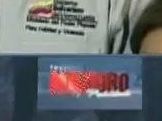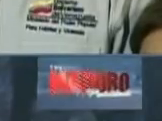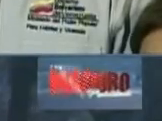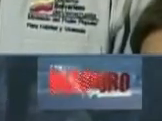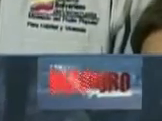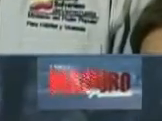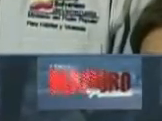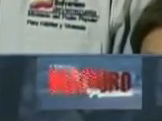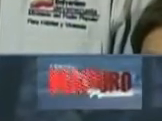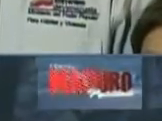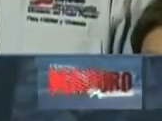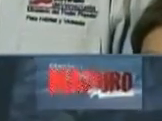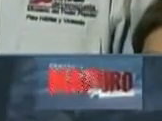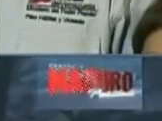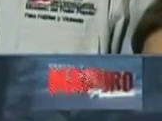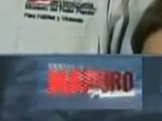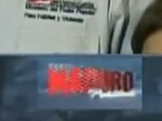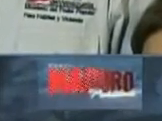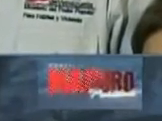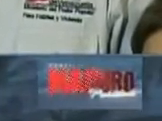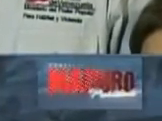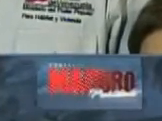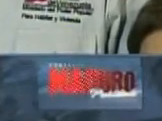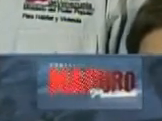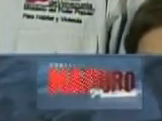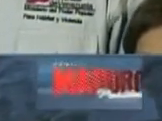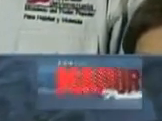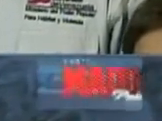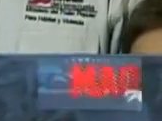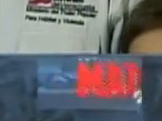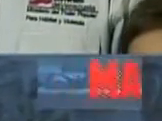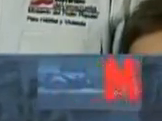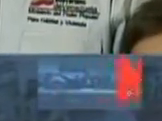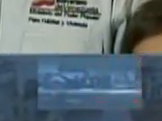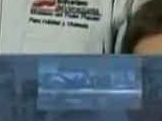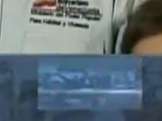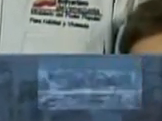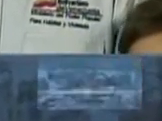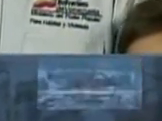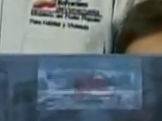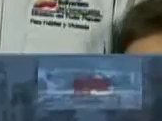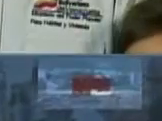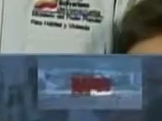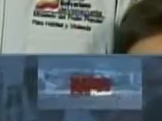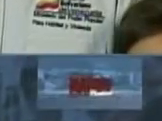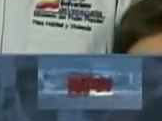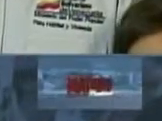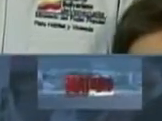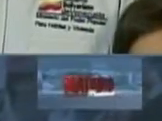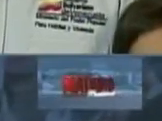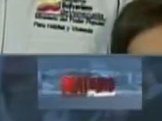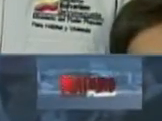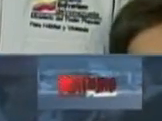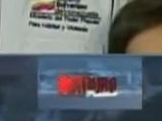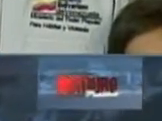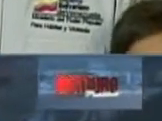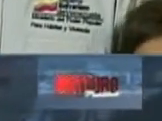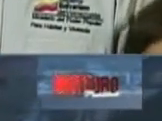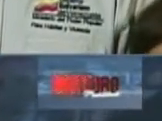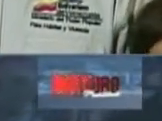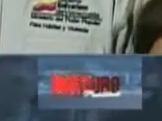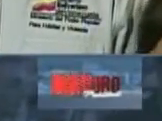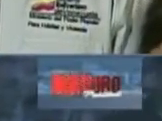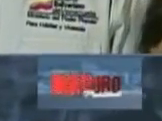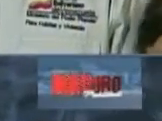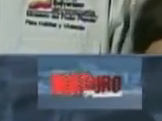$1 a 0 el barril del petróleo para que logremos la meta también en la gran misión barrio